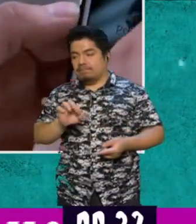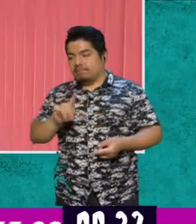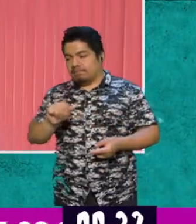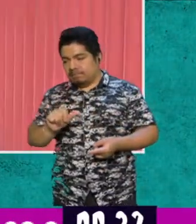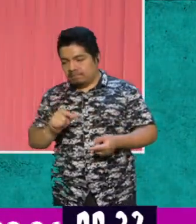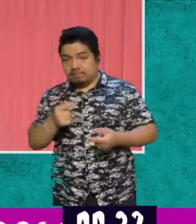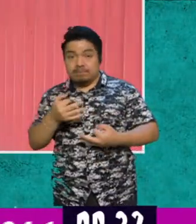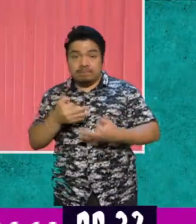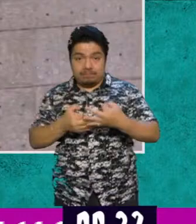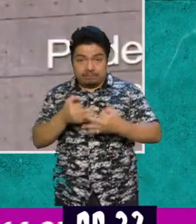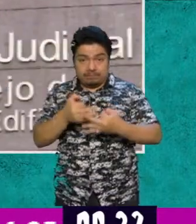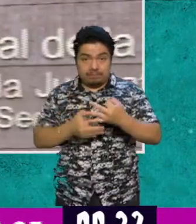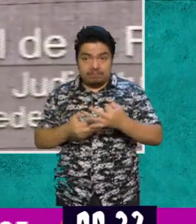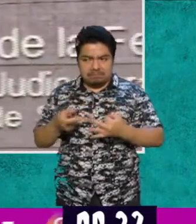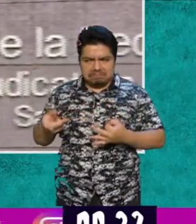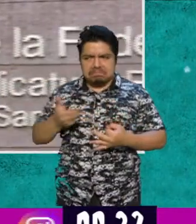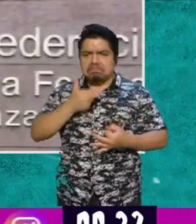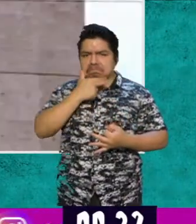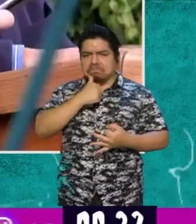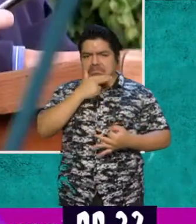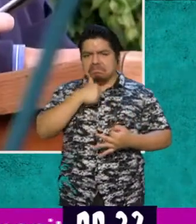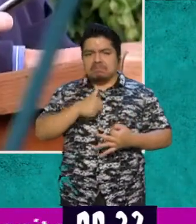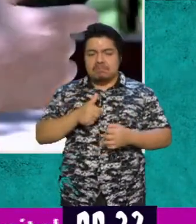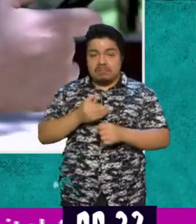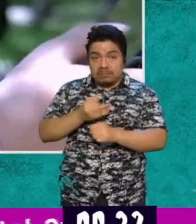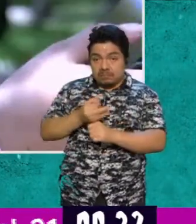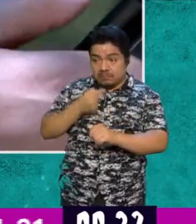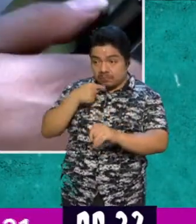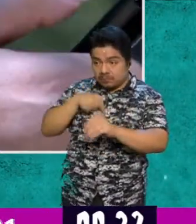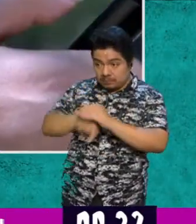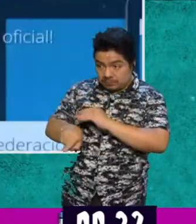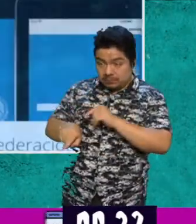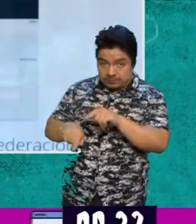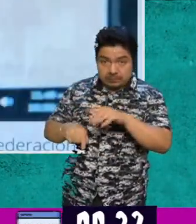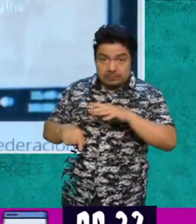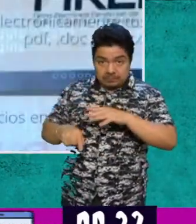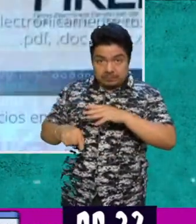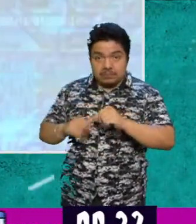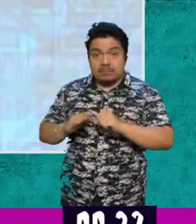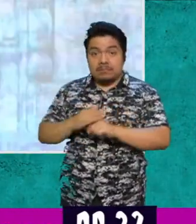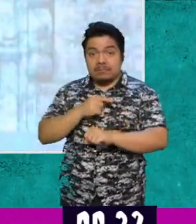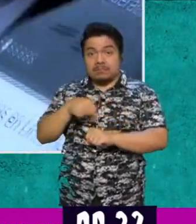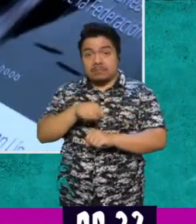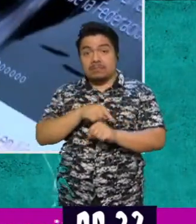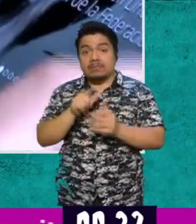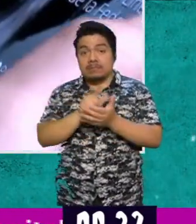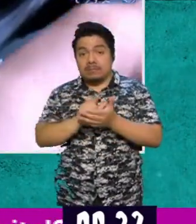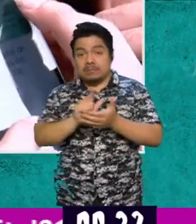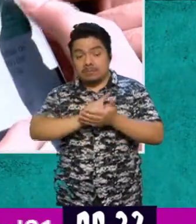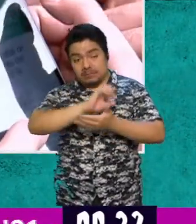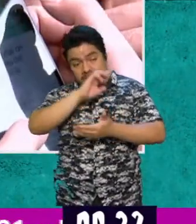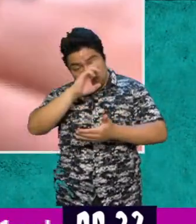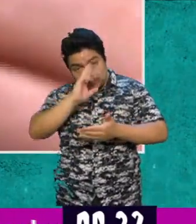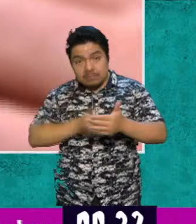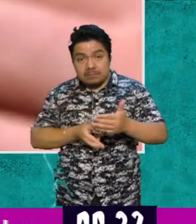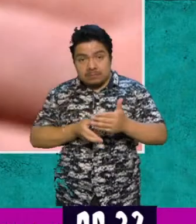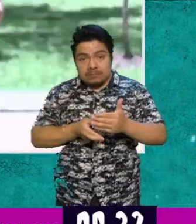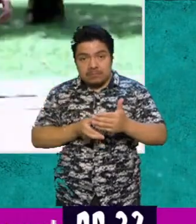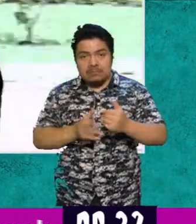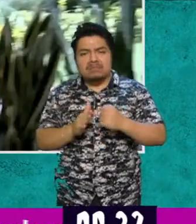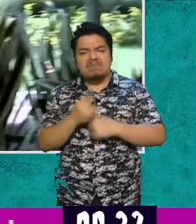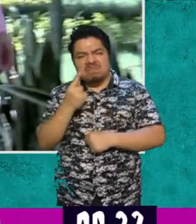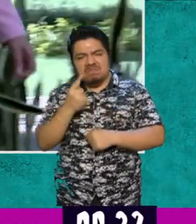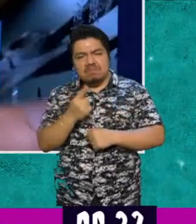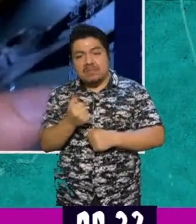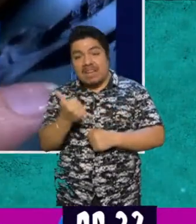juez, resulta que está denunciado por haber violado la ley al liberar